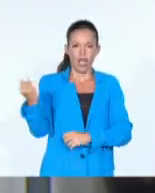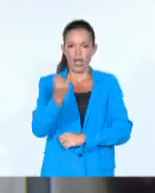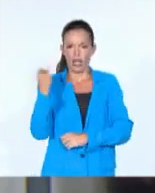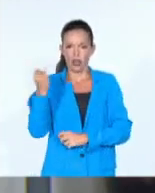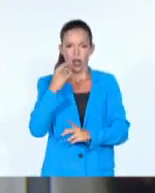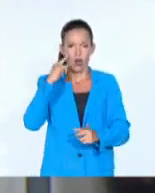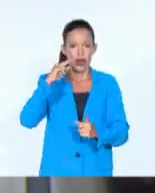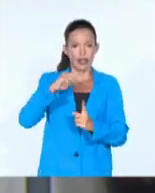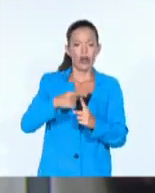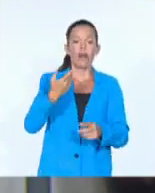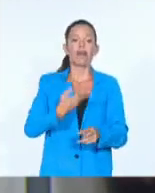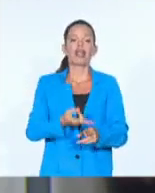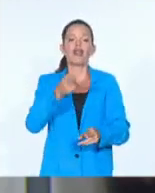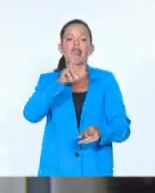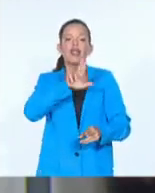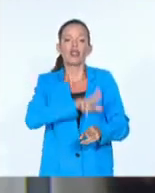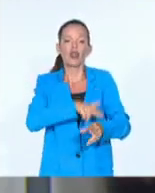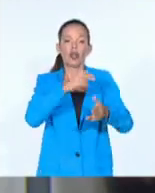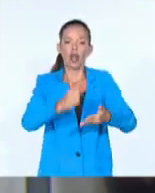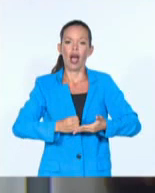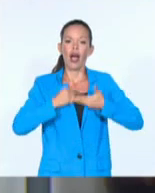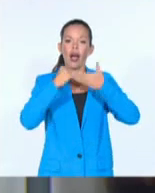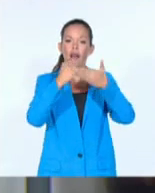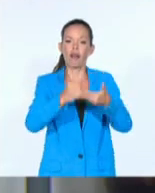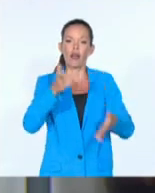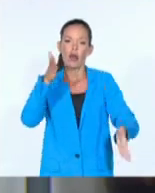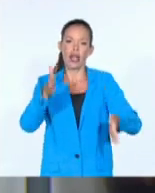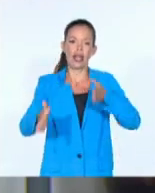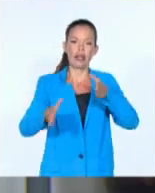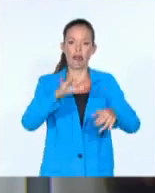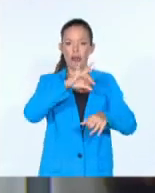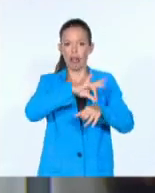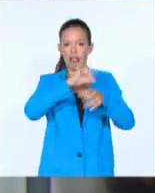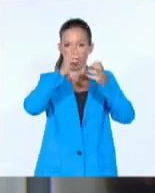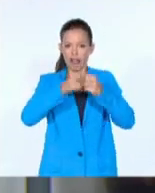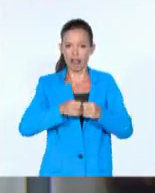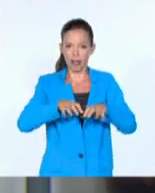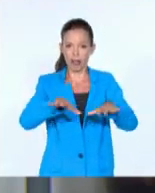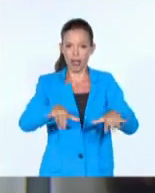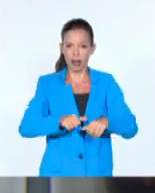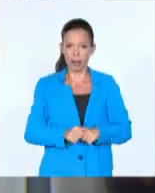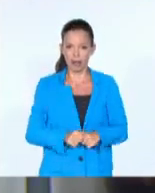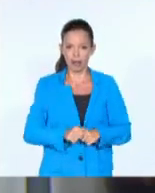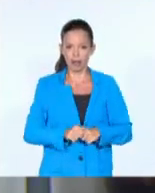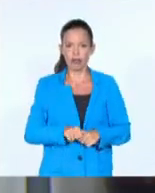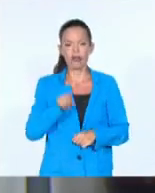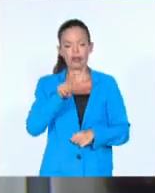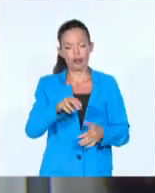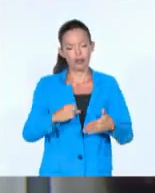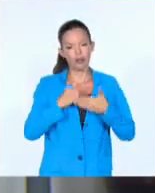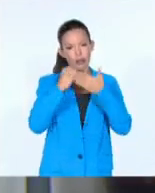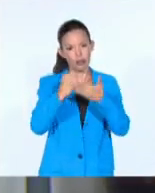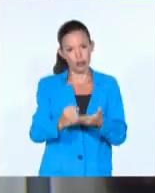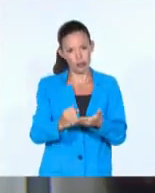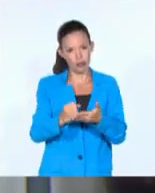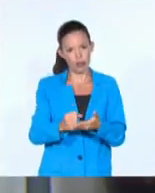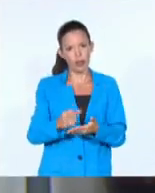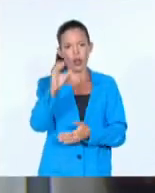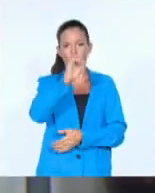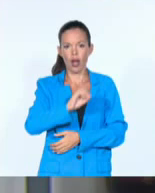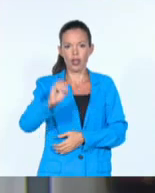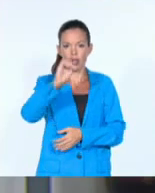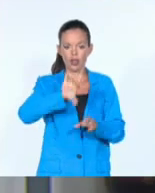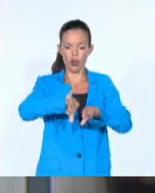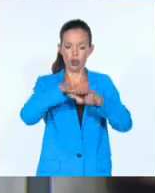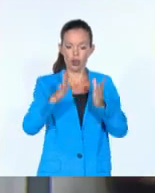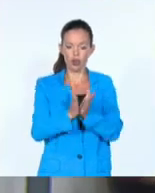respuesta y recuperación ante pandemias bajo la conducción de la Organización Mundial de la Salud hacemos un llamado a la adopción